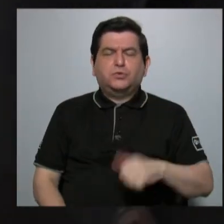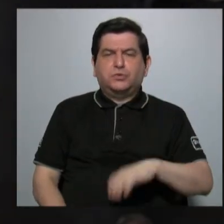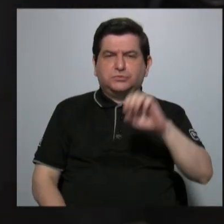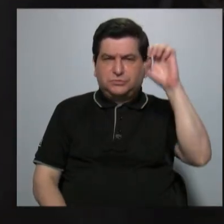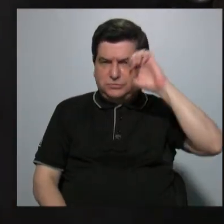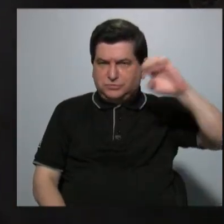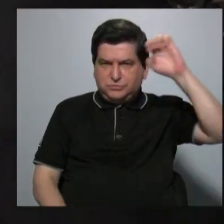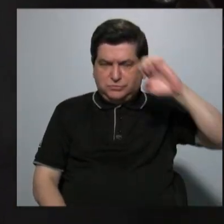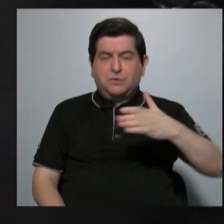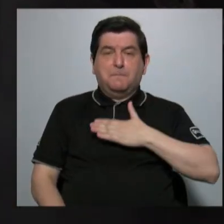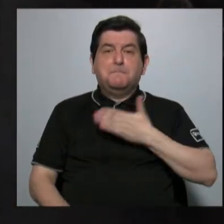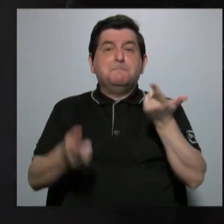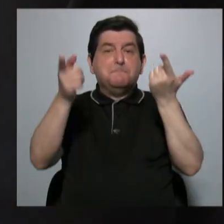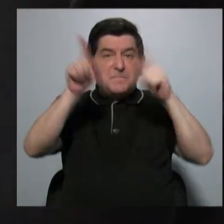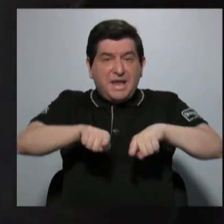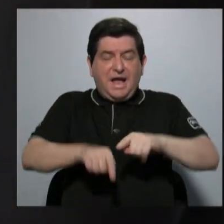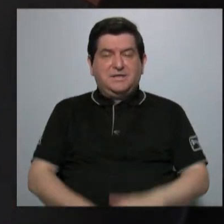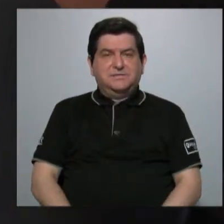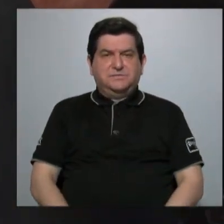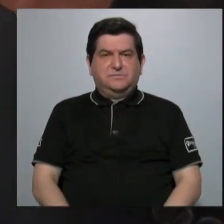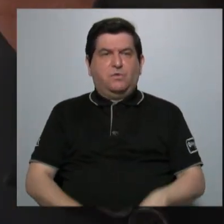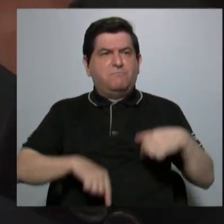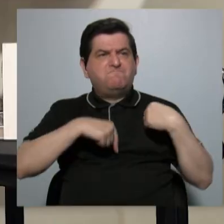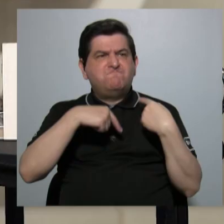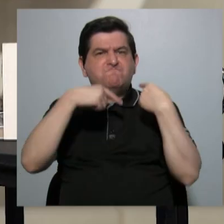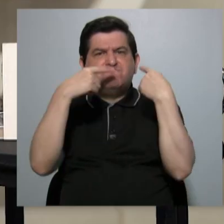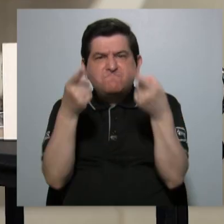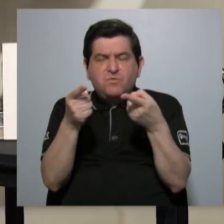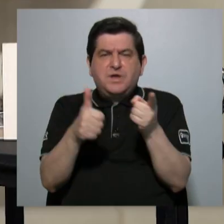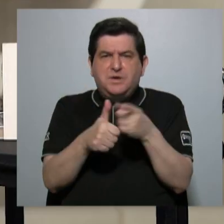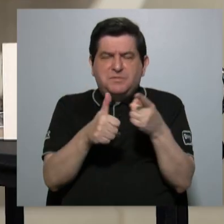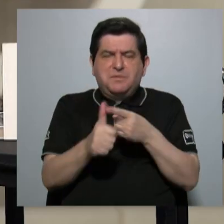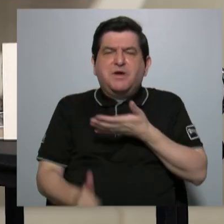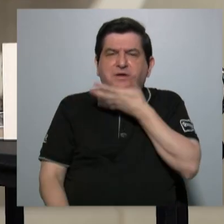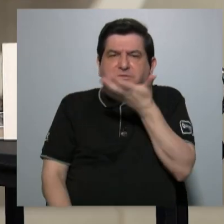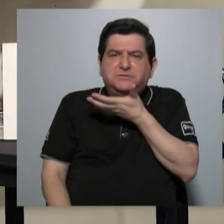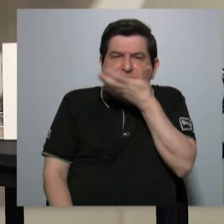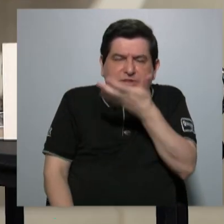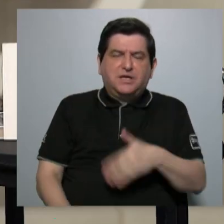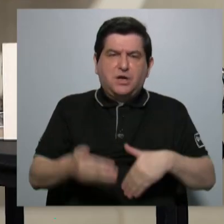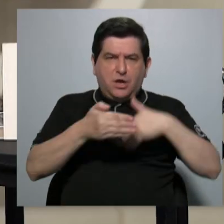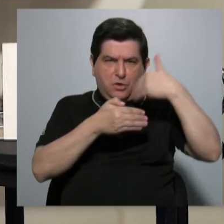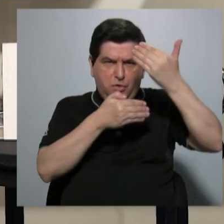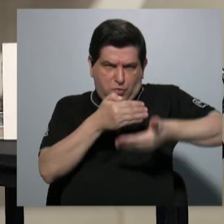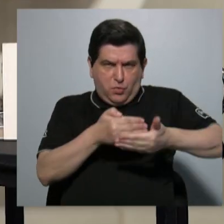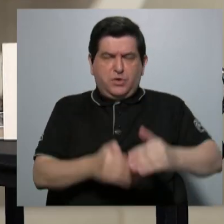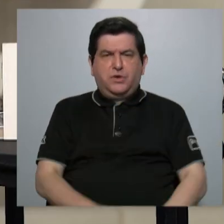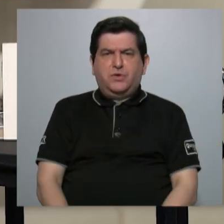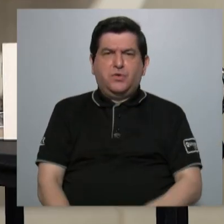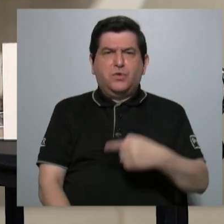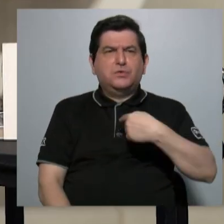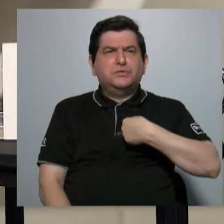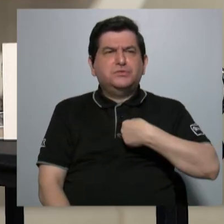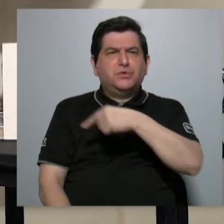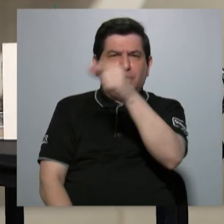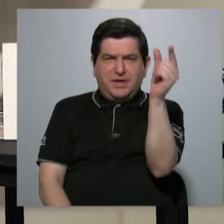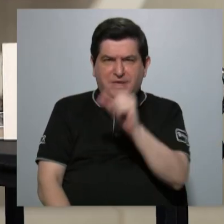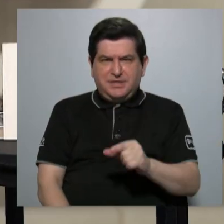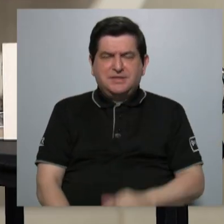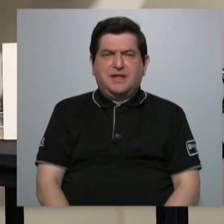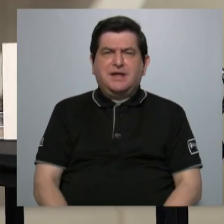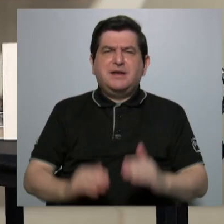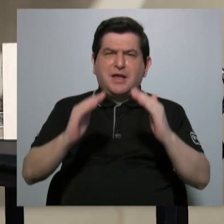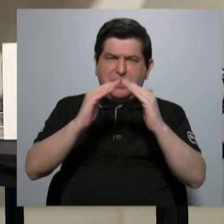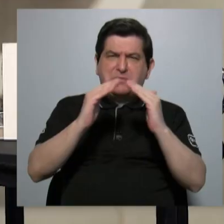Europa. En el caso mío, yo me fui primero para Checoslovaquia, después me fui para Italia,